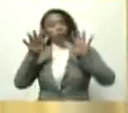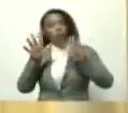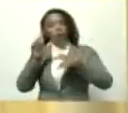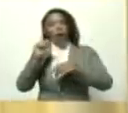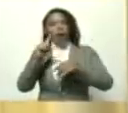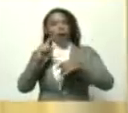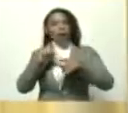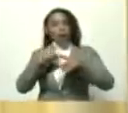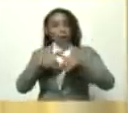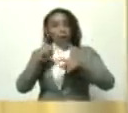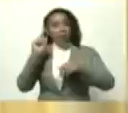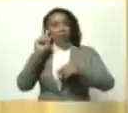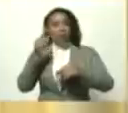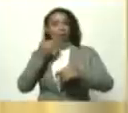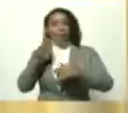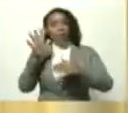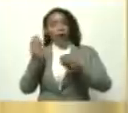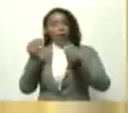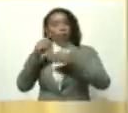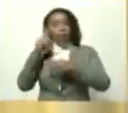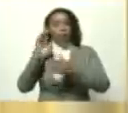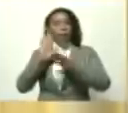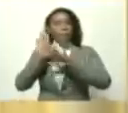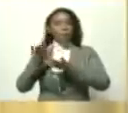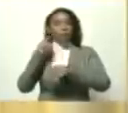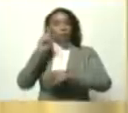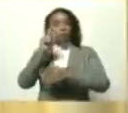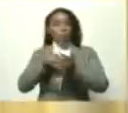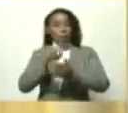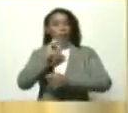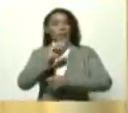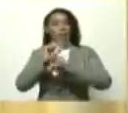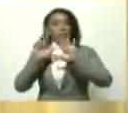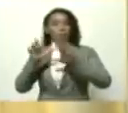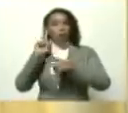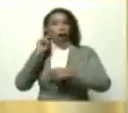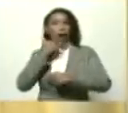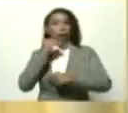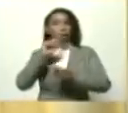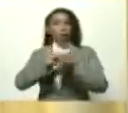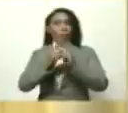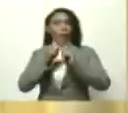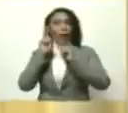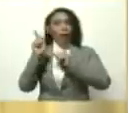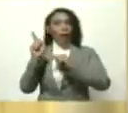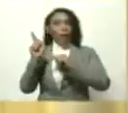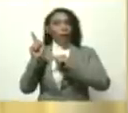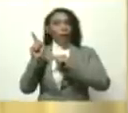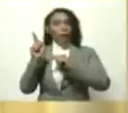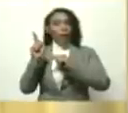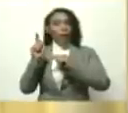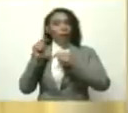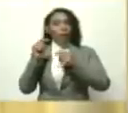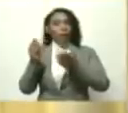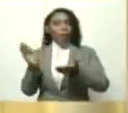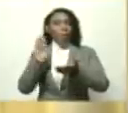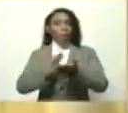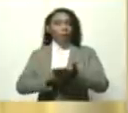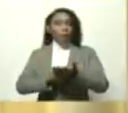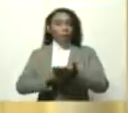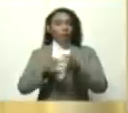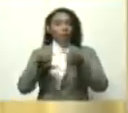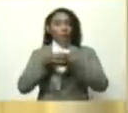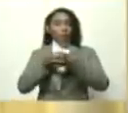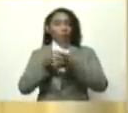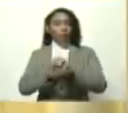estuvo colaborando con la DEA desde 2018. Quisiera saber si en algo cambiaría esto, la postura de la